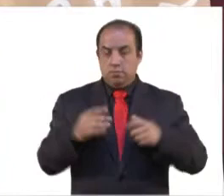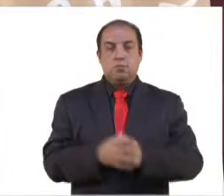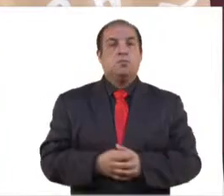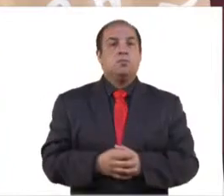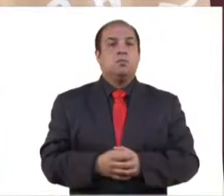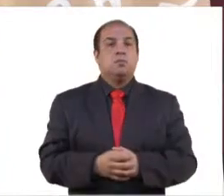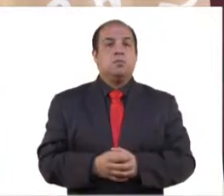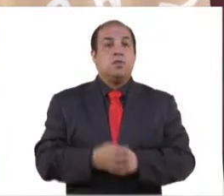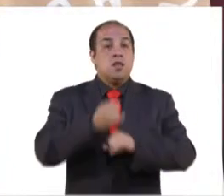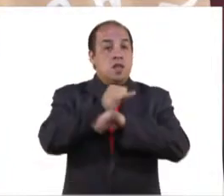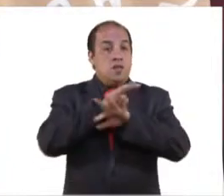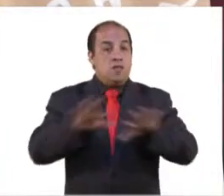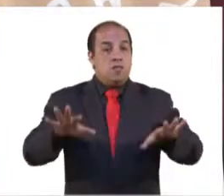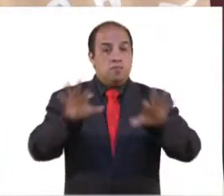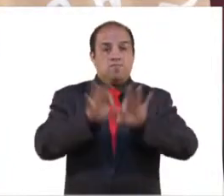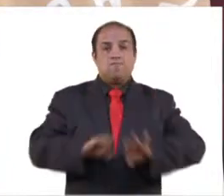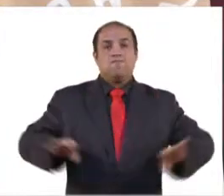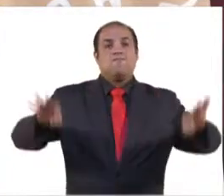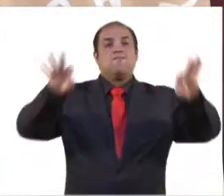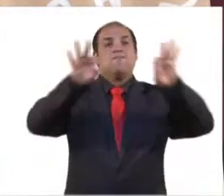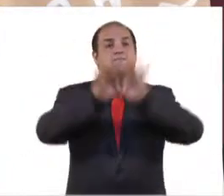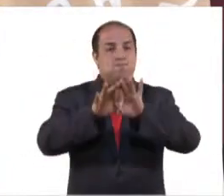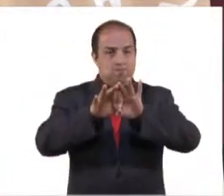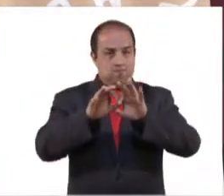Esta información es